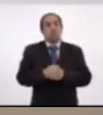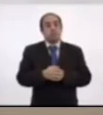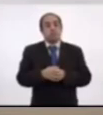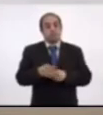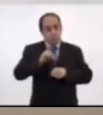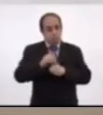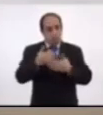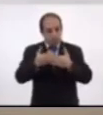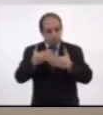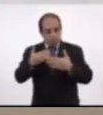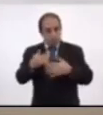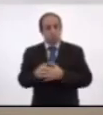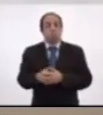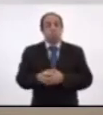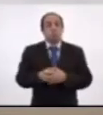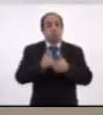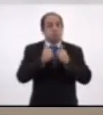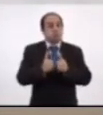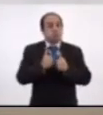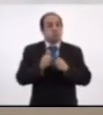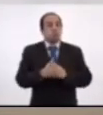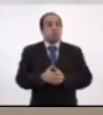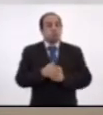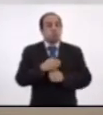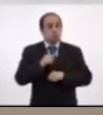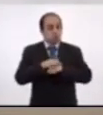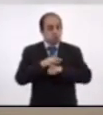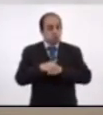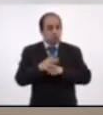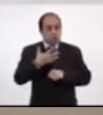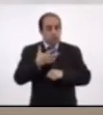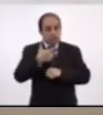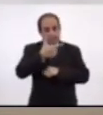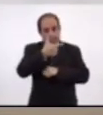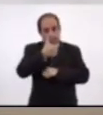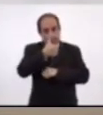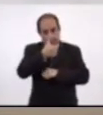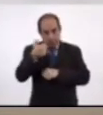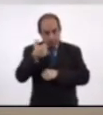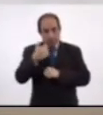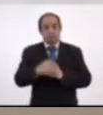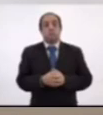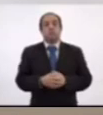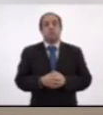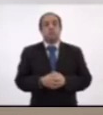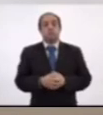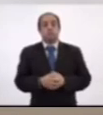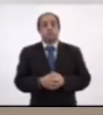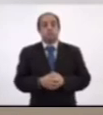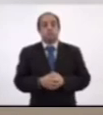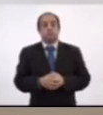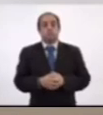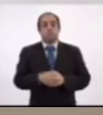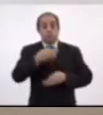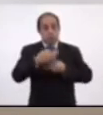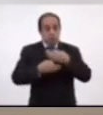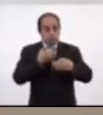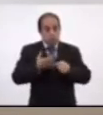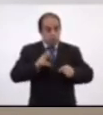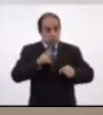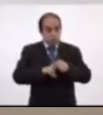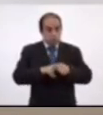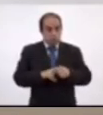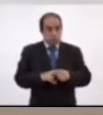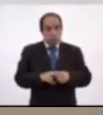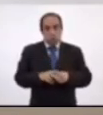10, se queda un número que alcanzará las 600. Además, en todos los hospitales, aunque no